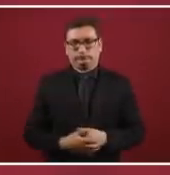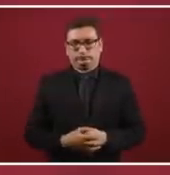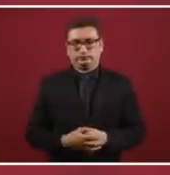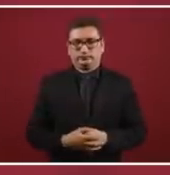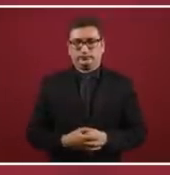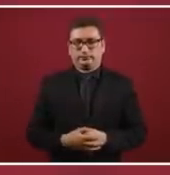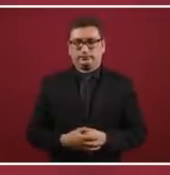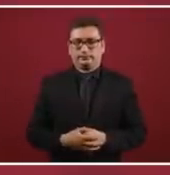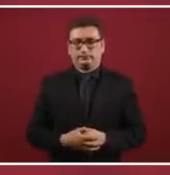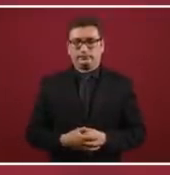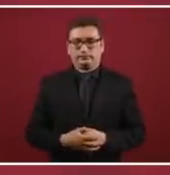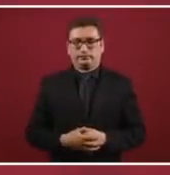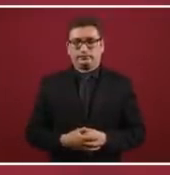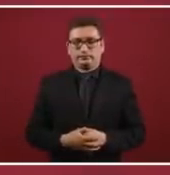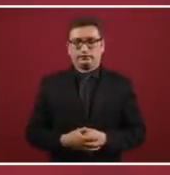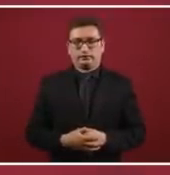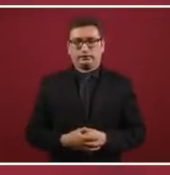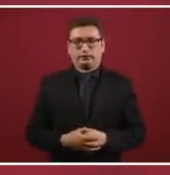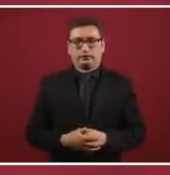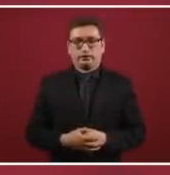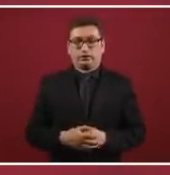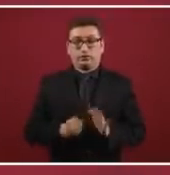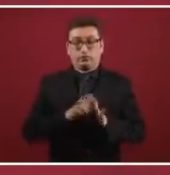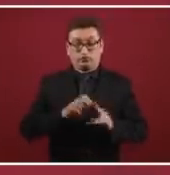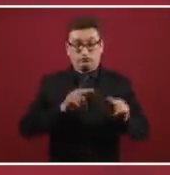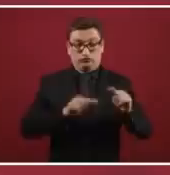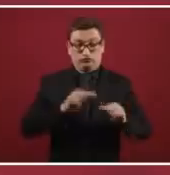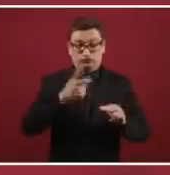Si el aumento es mayor a la inflación,